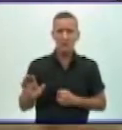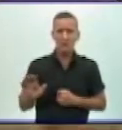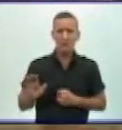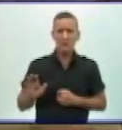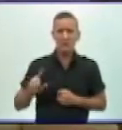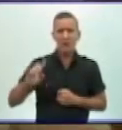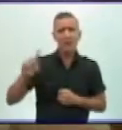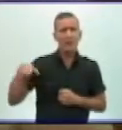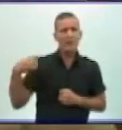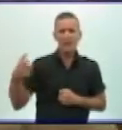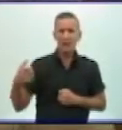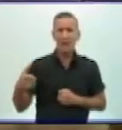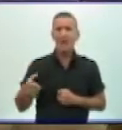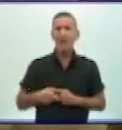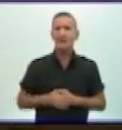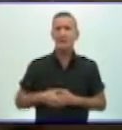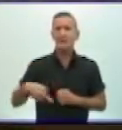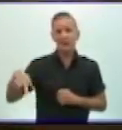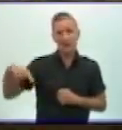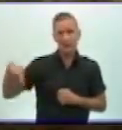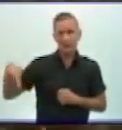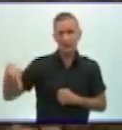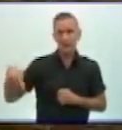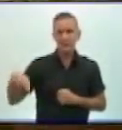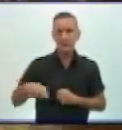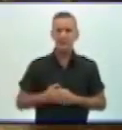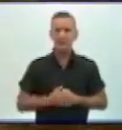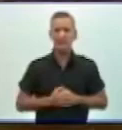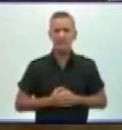en el receso. Chao.